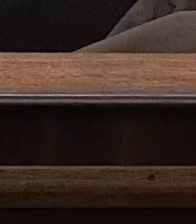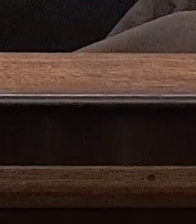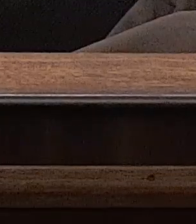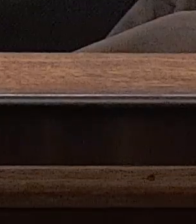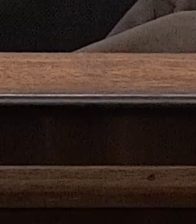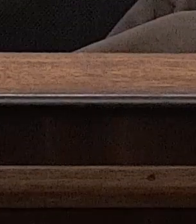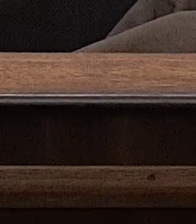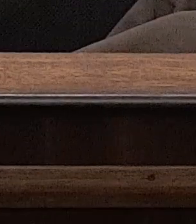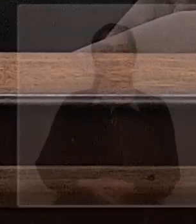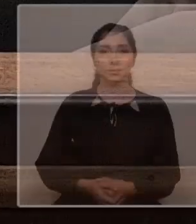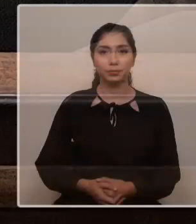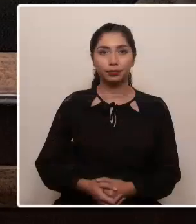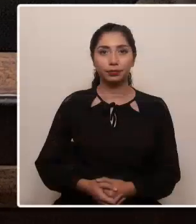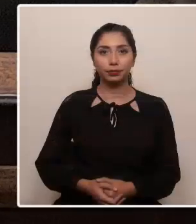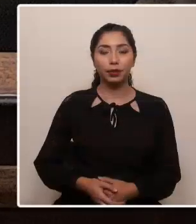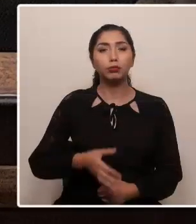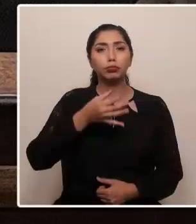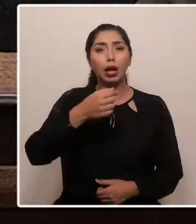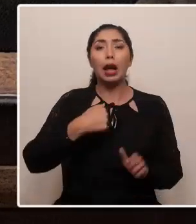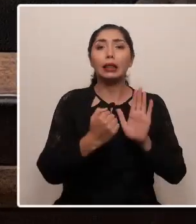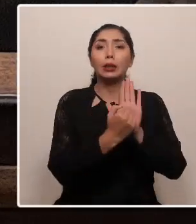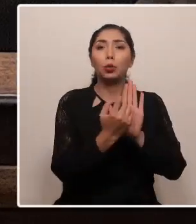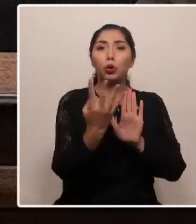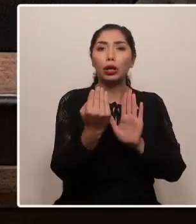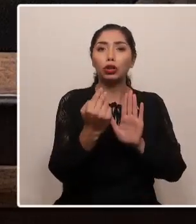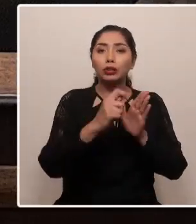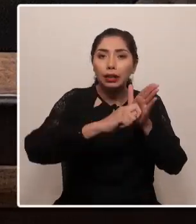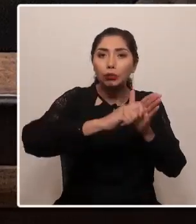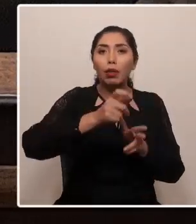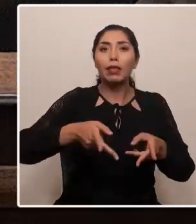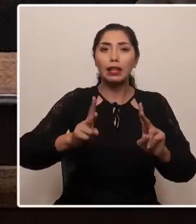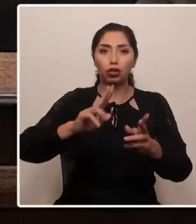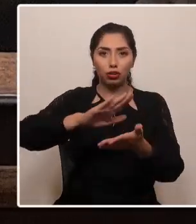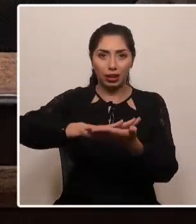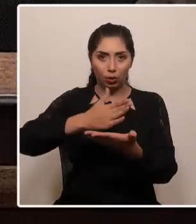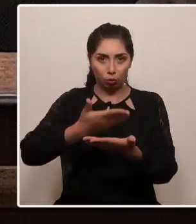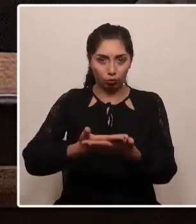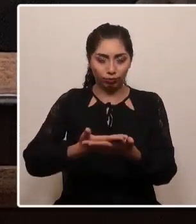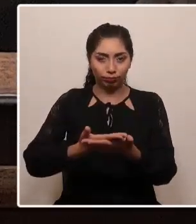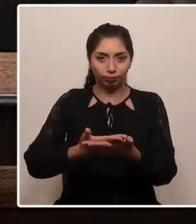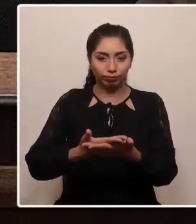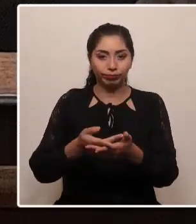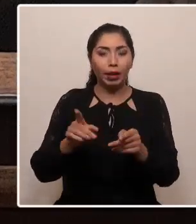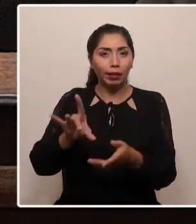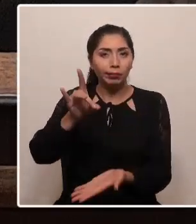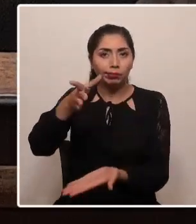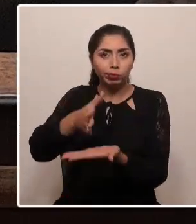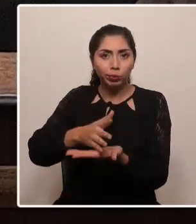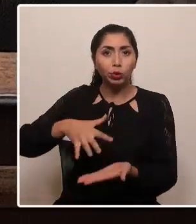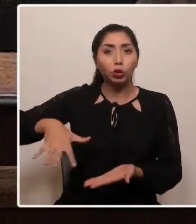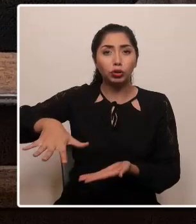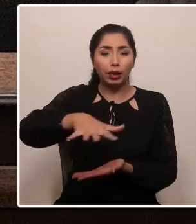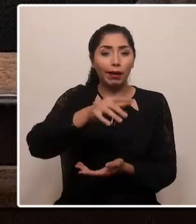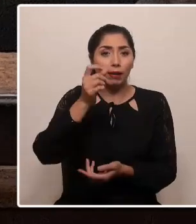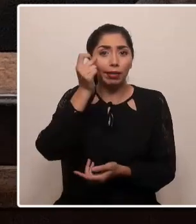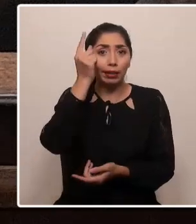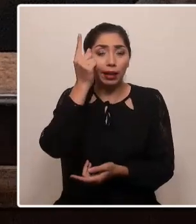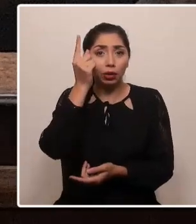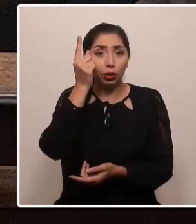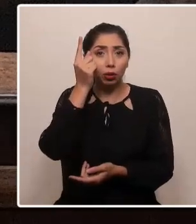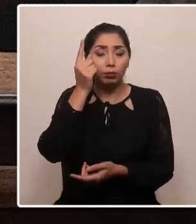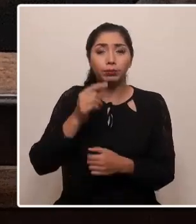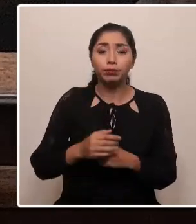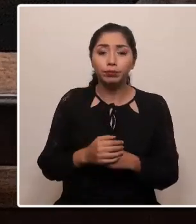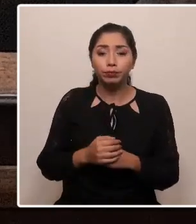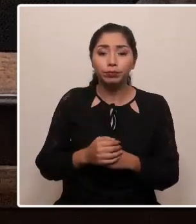reconoce el derecho a la salud. Un concepto fundamental en salud es la determinación social, la cual se entiende como las circunstancias inmediatas y estructurales